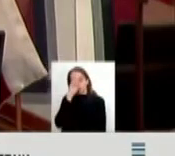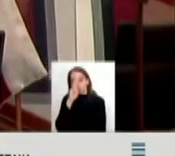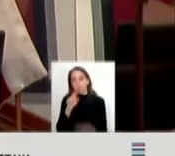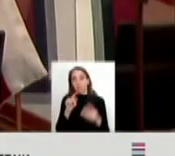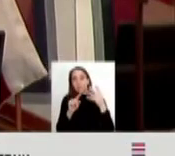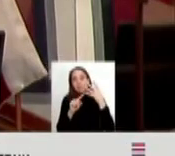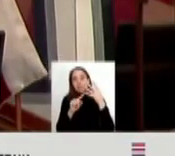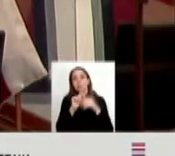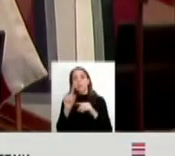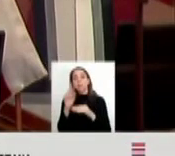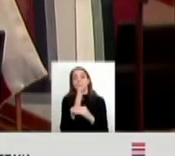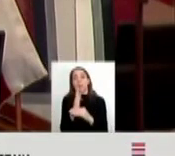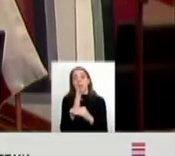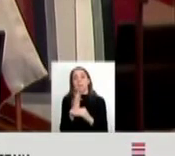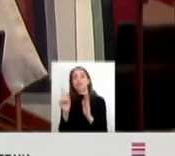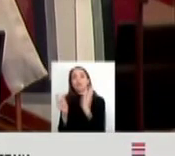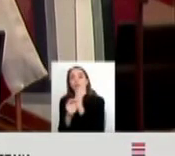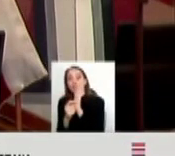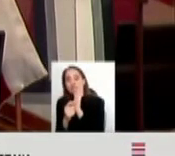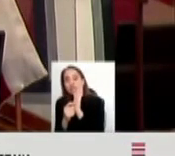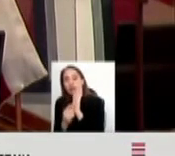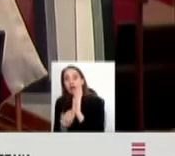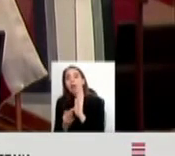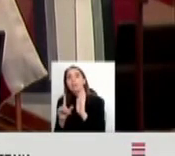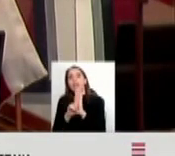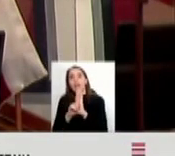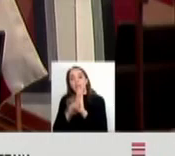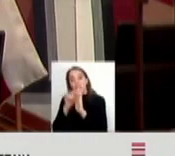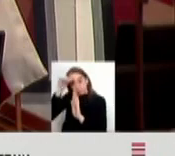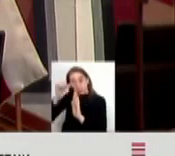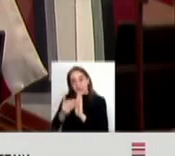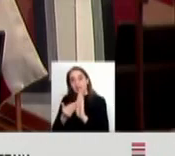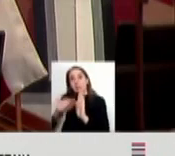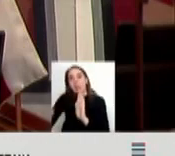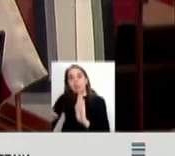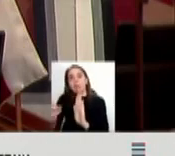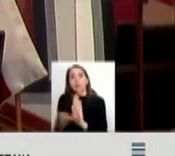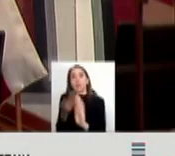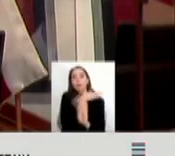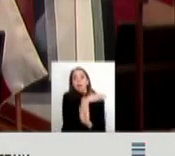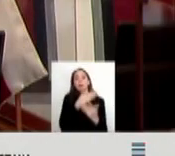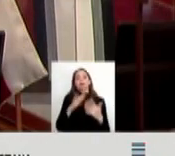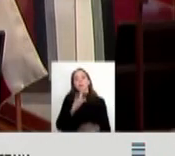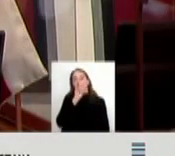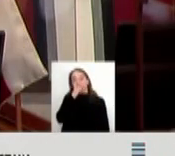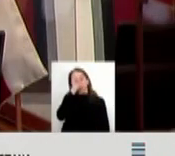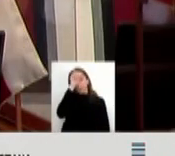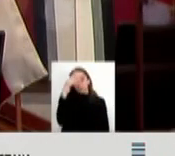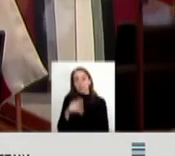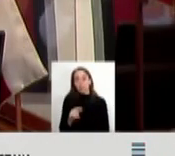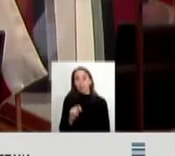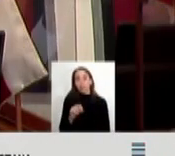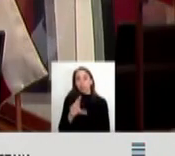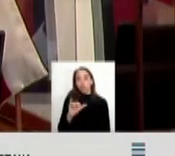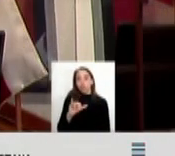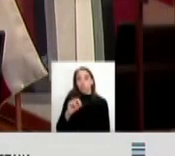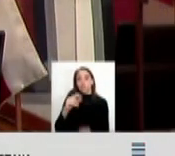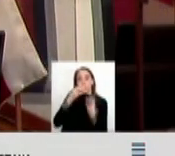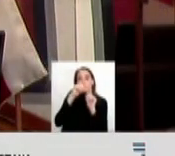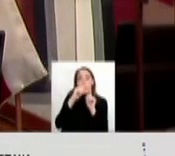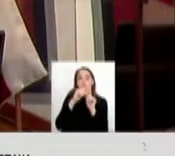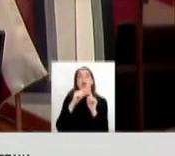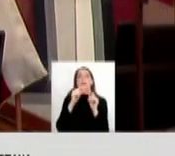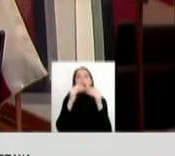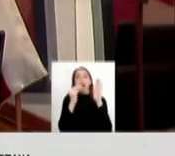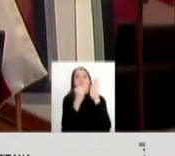irretroactividad de la ley penal, pero bueno, es parte de lo que estamos acostumbrados. Y digo troyano porque anuncia una cosa y luego hace otra.